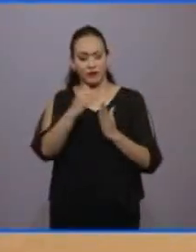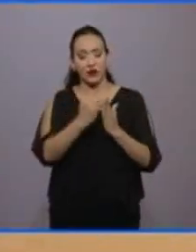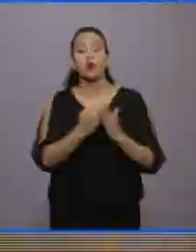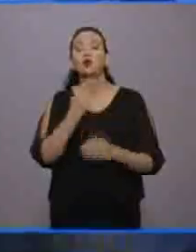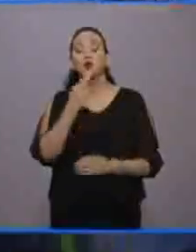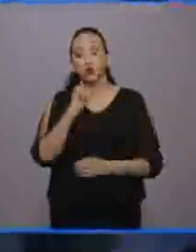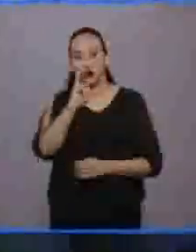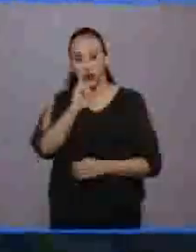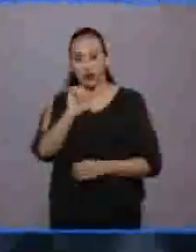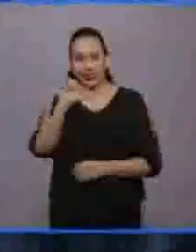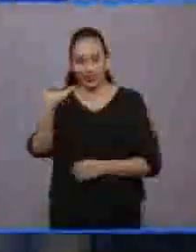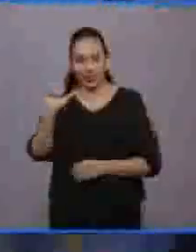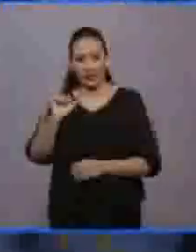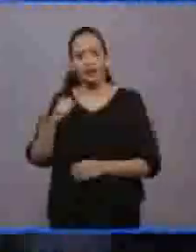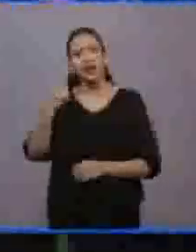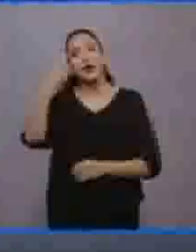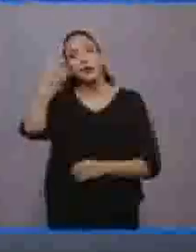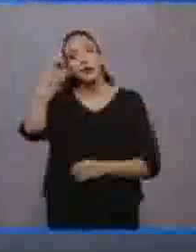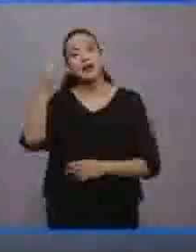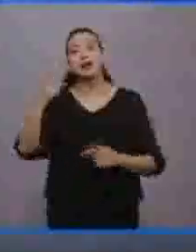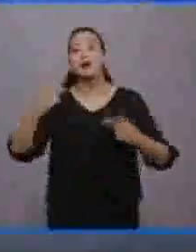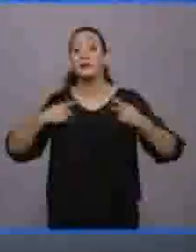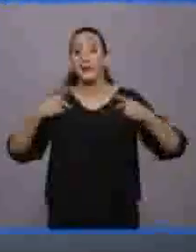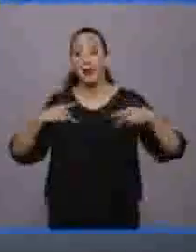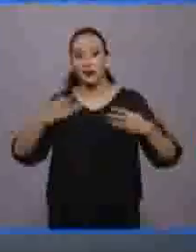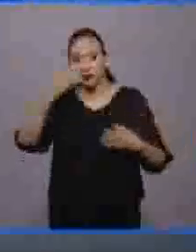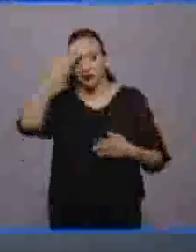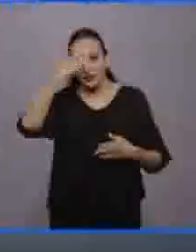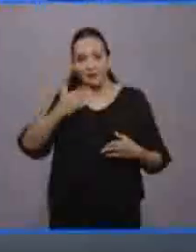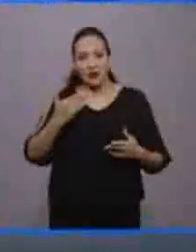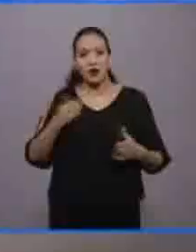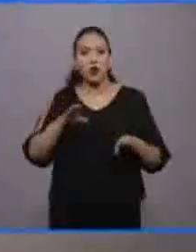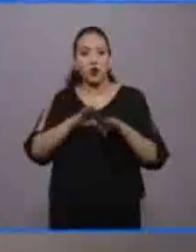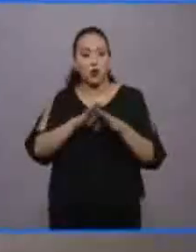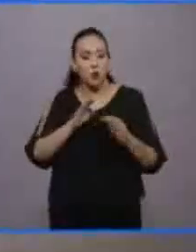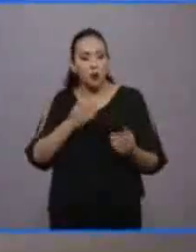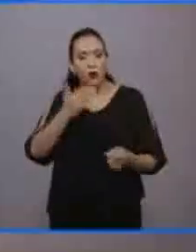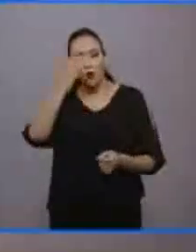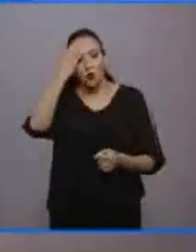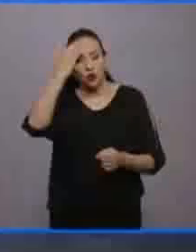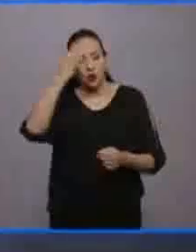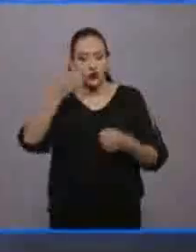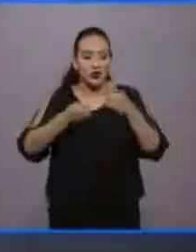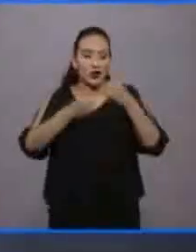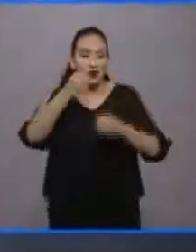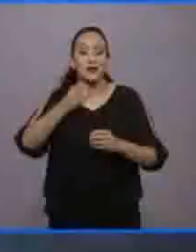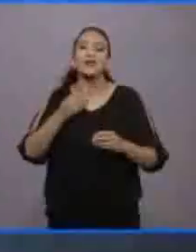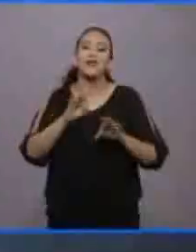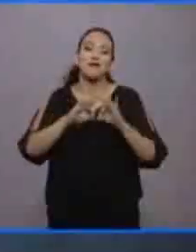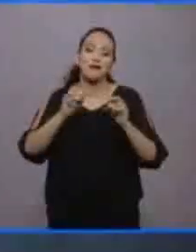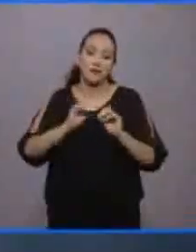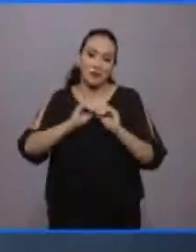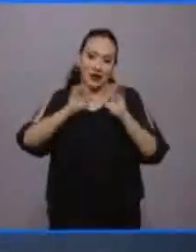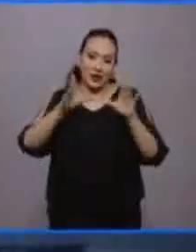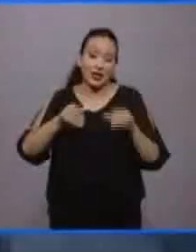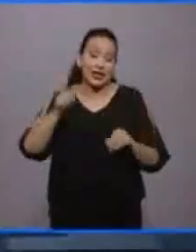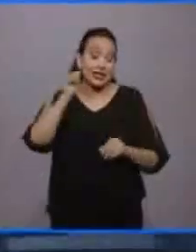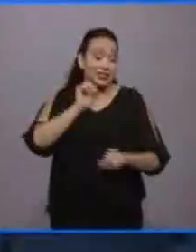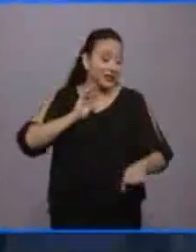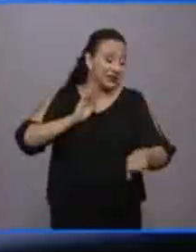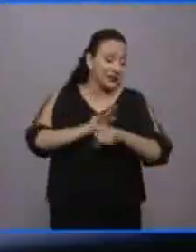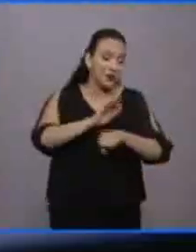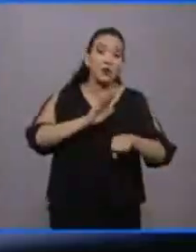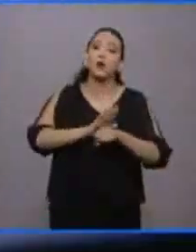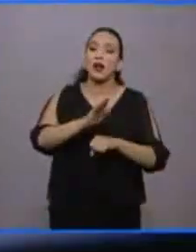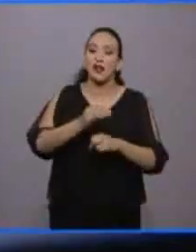inteligencia artificial para acercar a la ciudadanía a su labor jurisdiccional de manera clara, siempre cuidando los derechos humanos y los